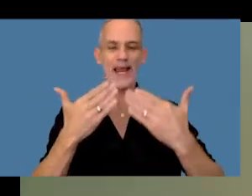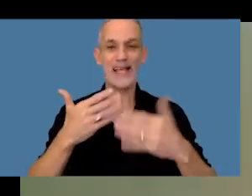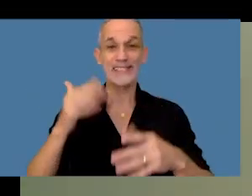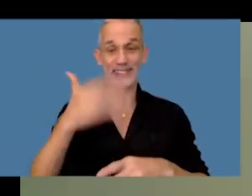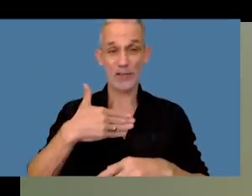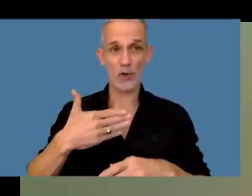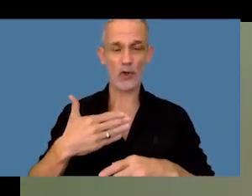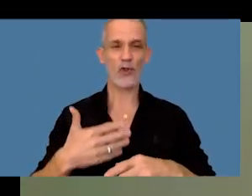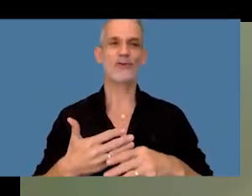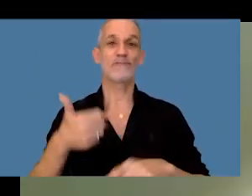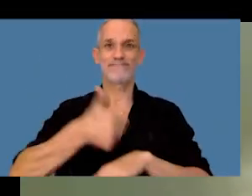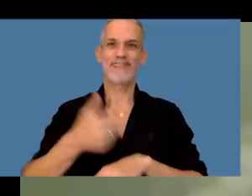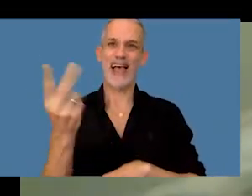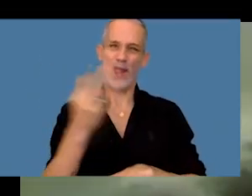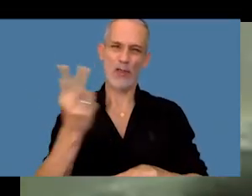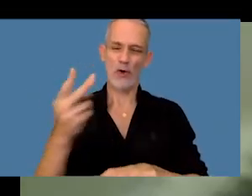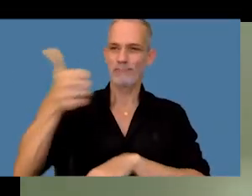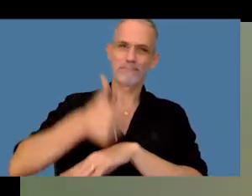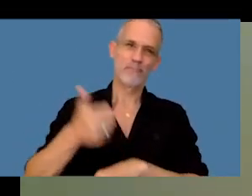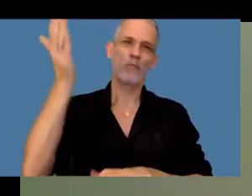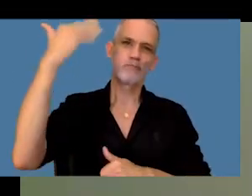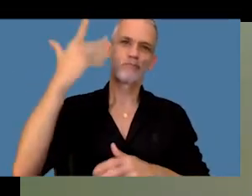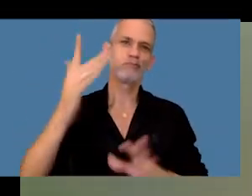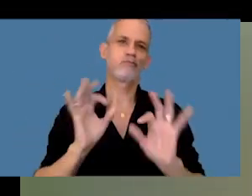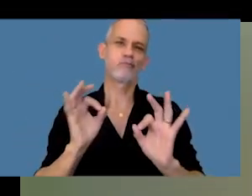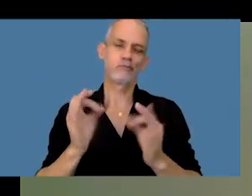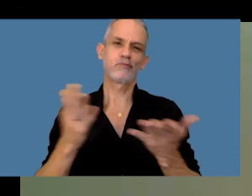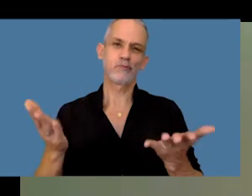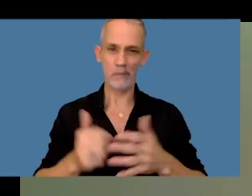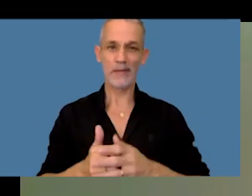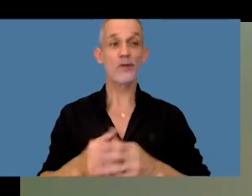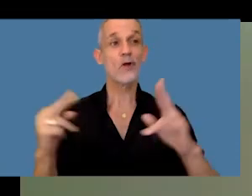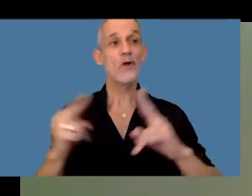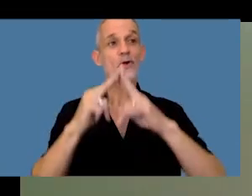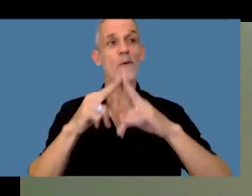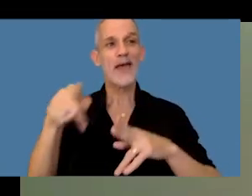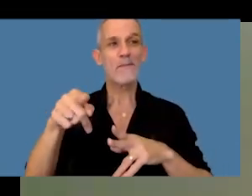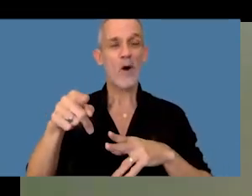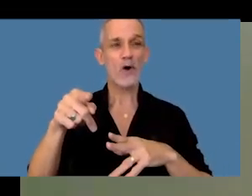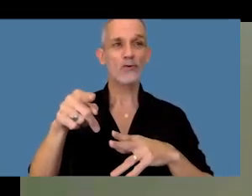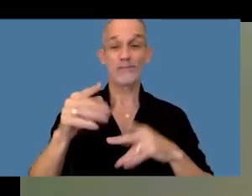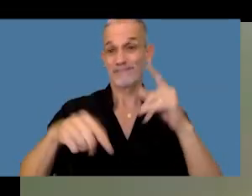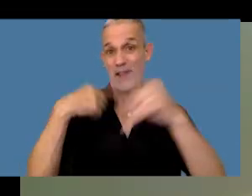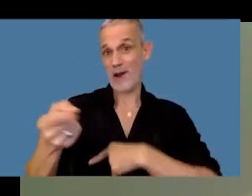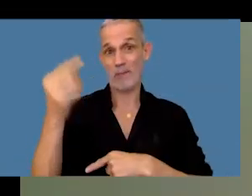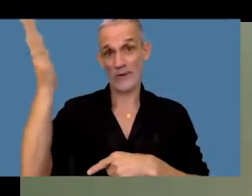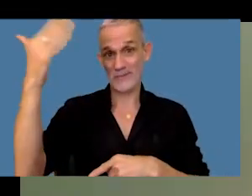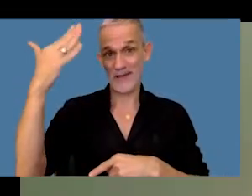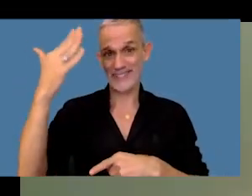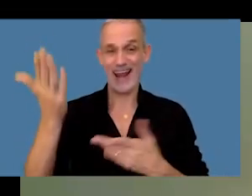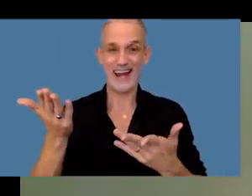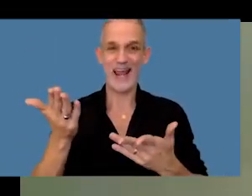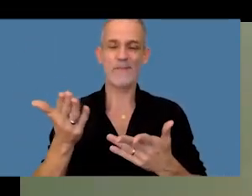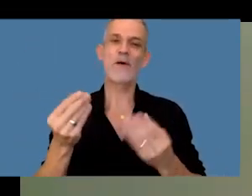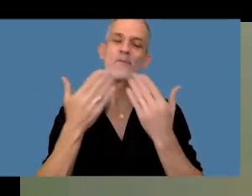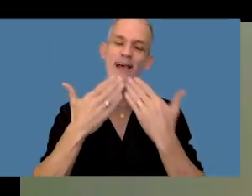les agradezco a ambas las exposiciones y bueno, estaremos viendo en la próxima charla de diálogos tributarios. Muchas gracias